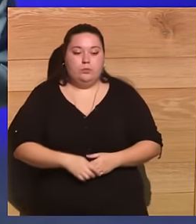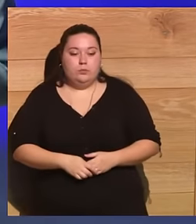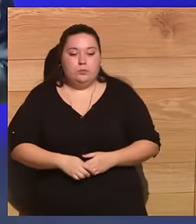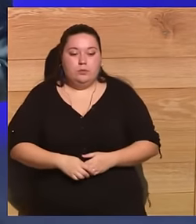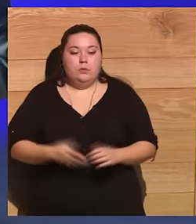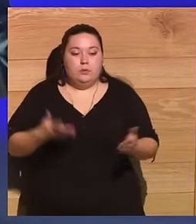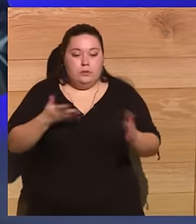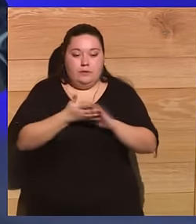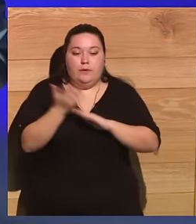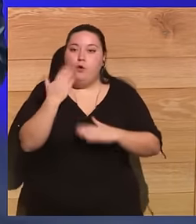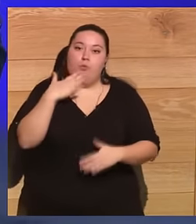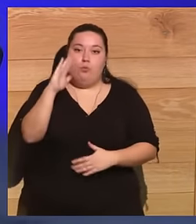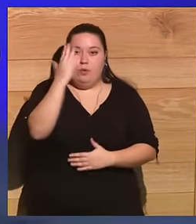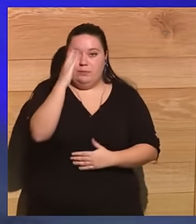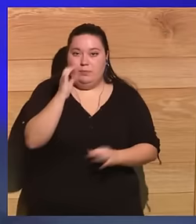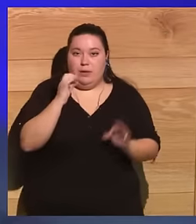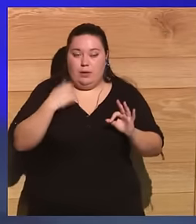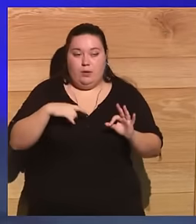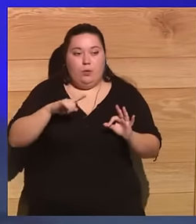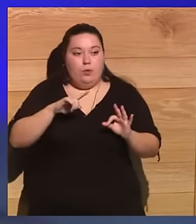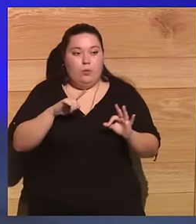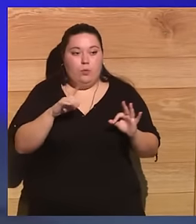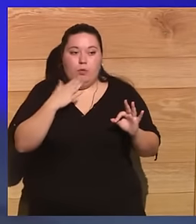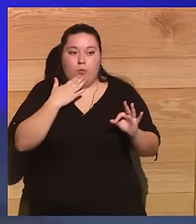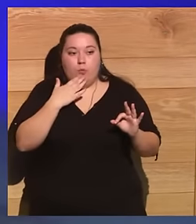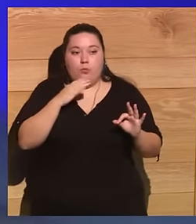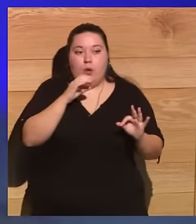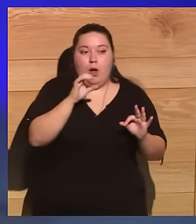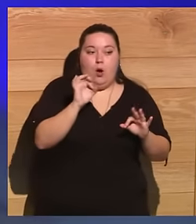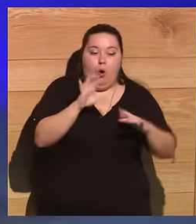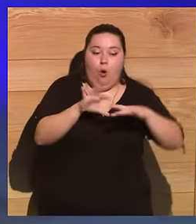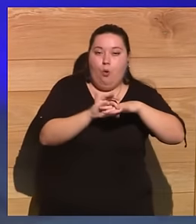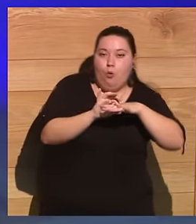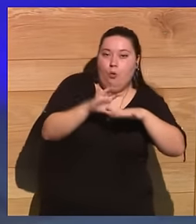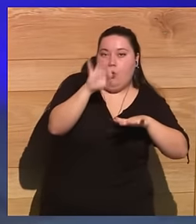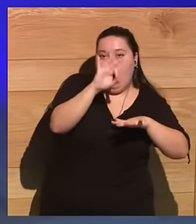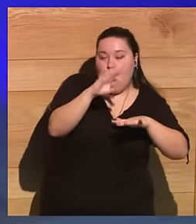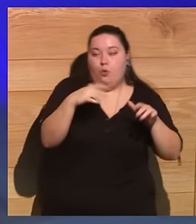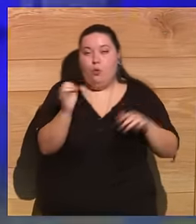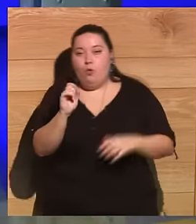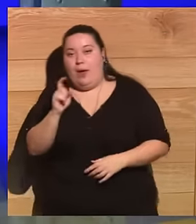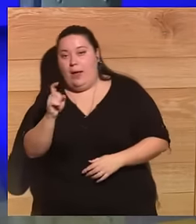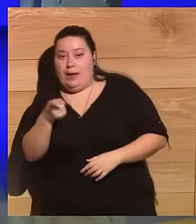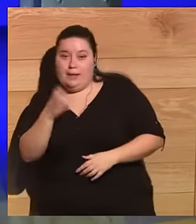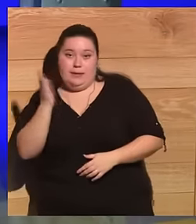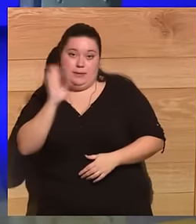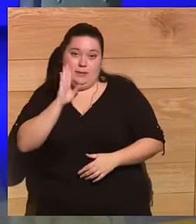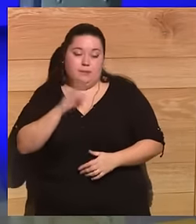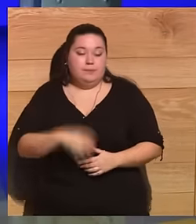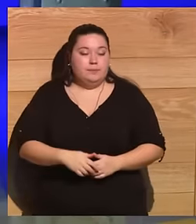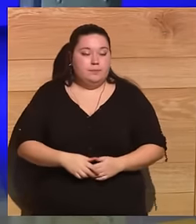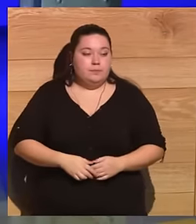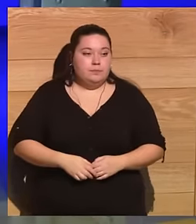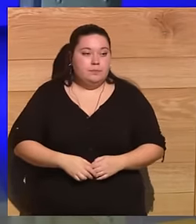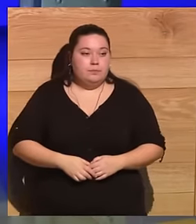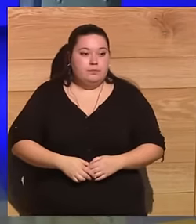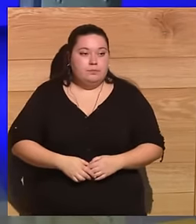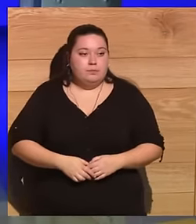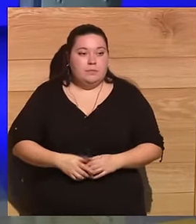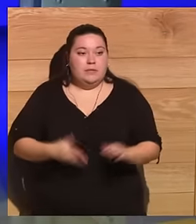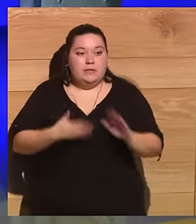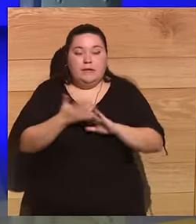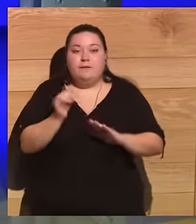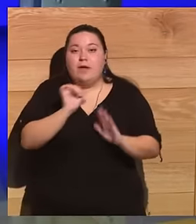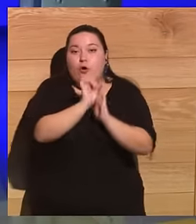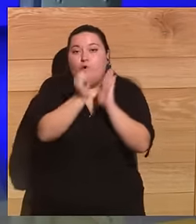digamos, que pueda aparecer una pequeña X en nuestra imagen, una pequeña O, como un anillo en nuestra imagen. Este era el inicio de la